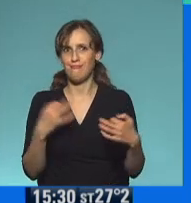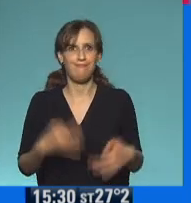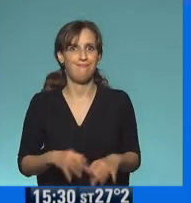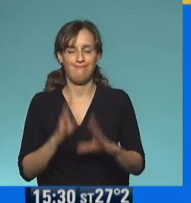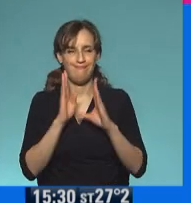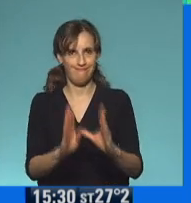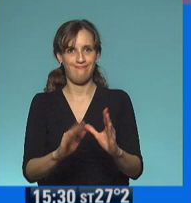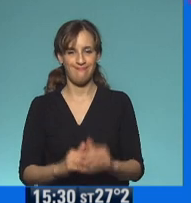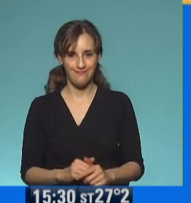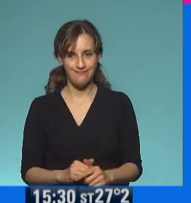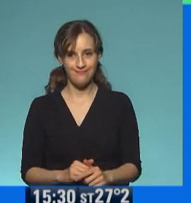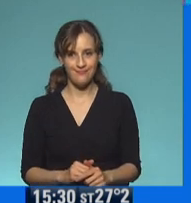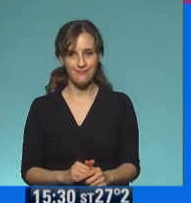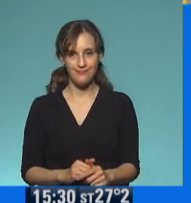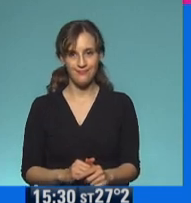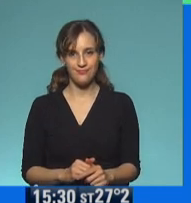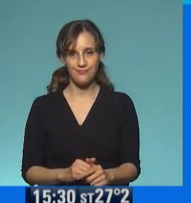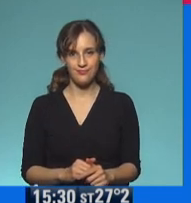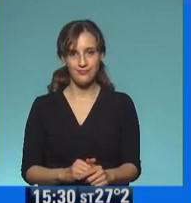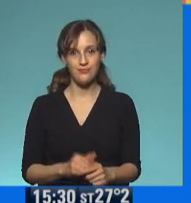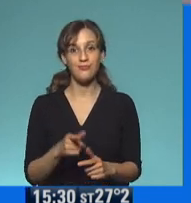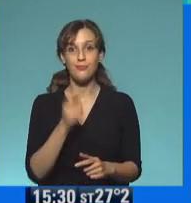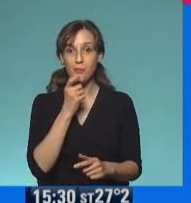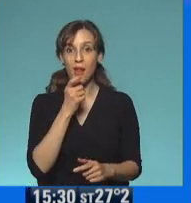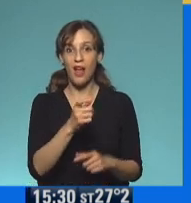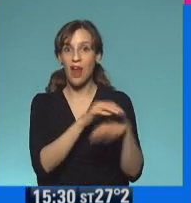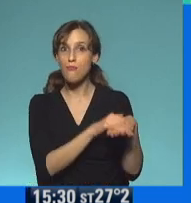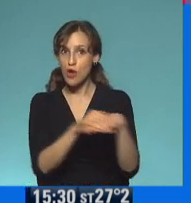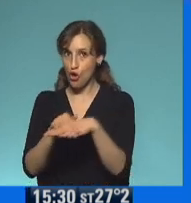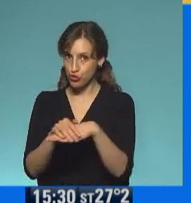Concentra. Amigos, encontró Franco. Muy bien, Franco.